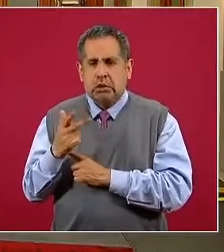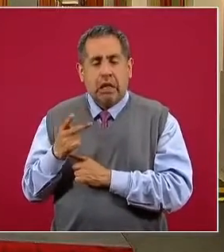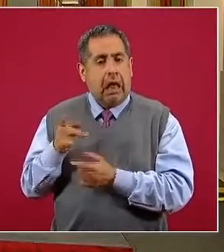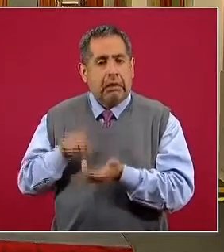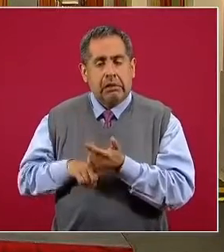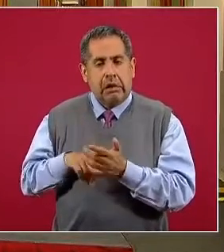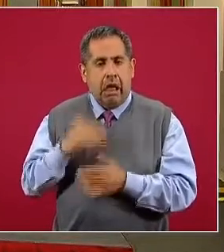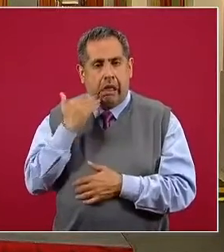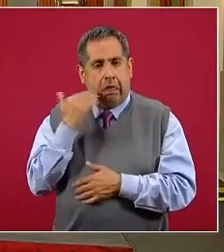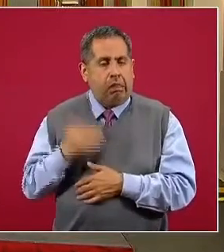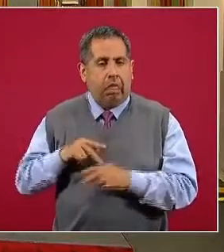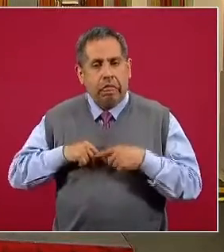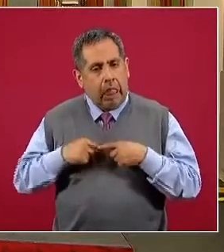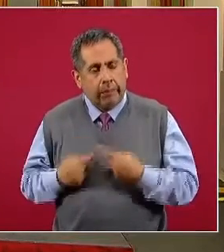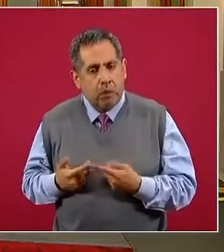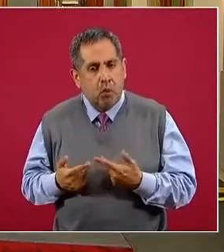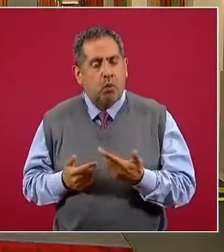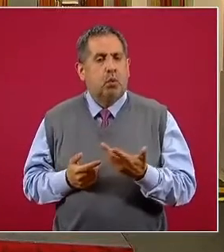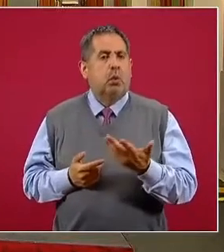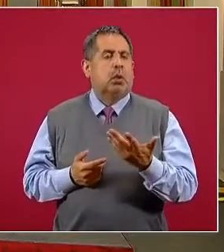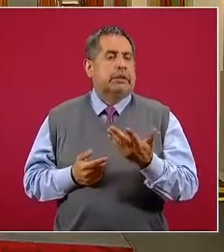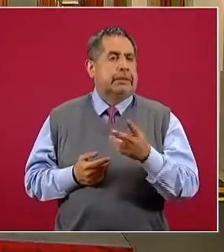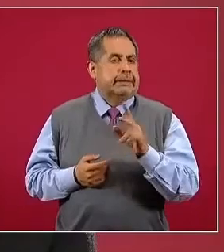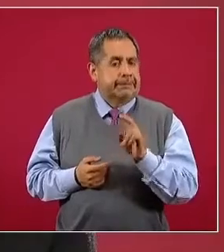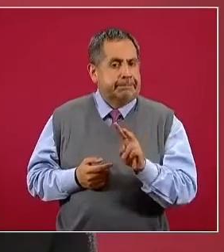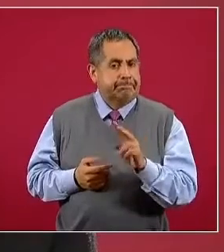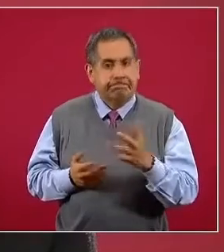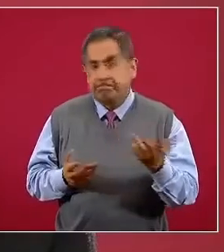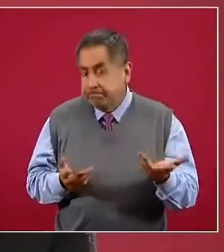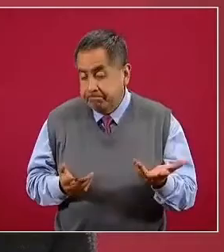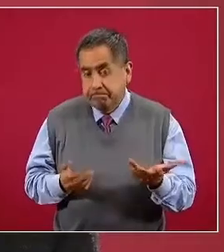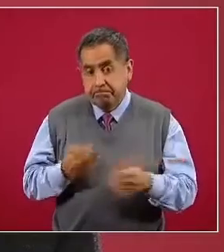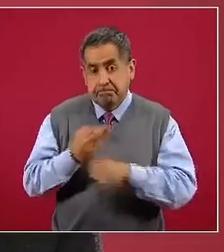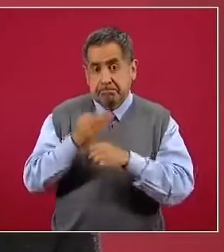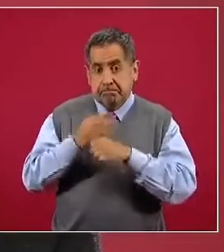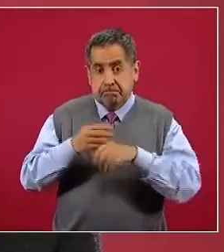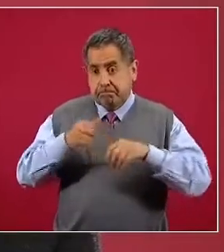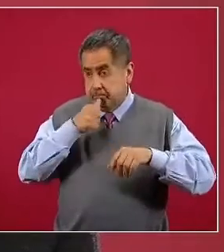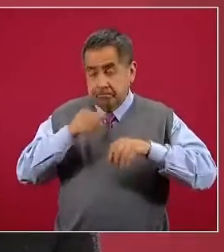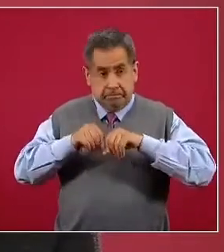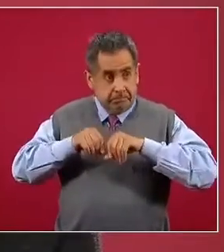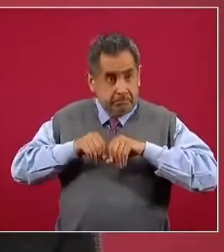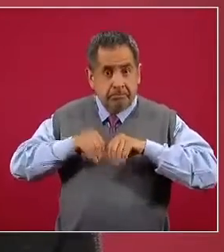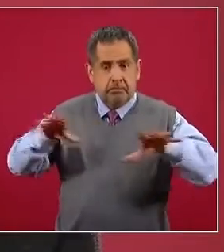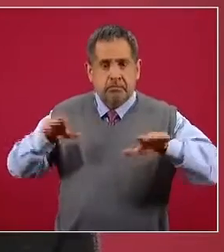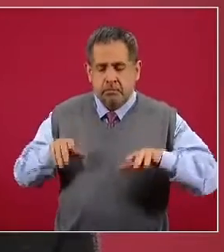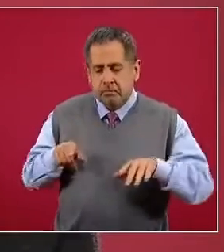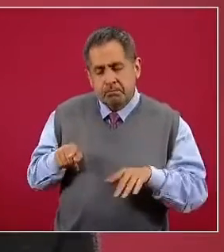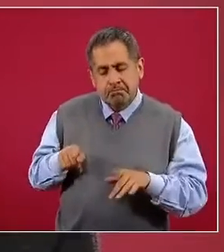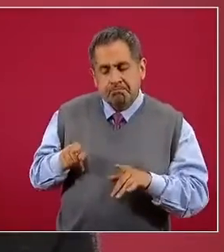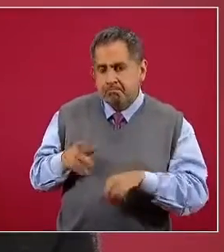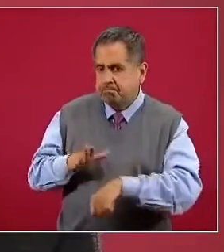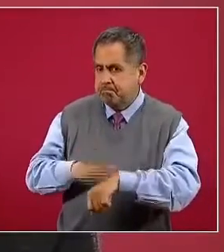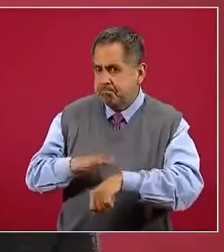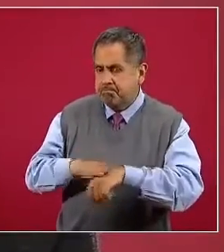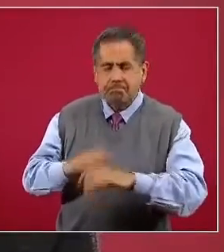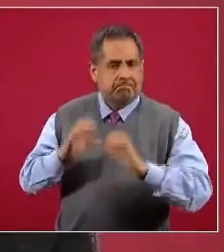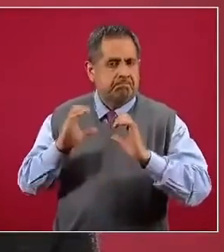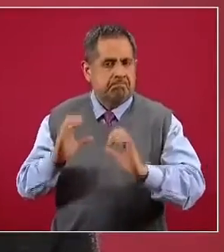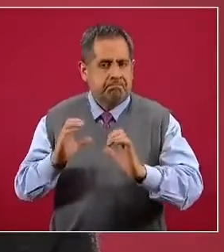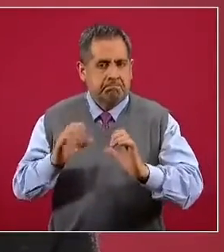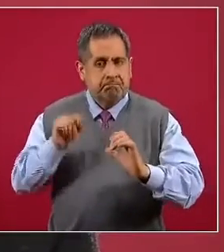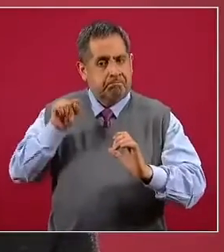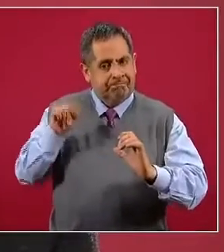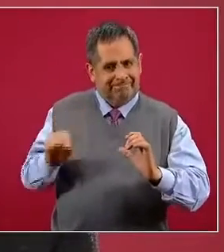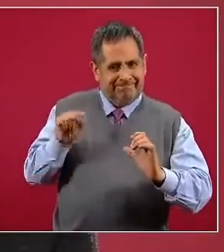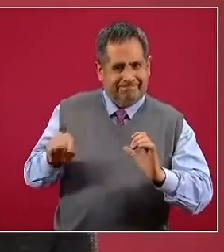Entonces, la carta, que se llama una lección de cautela, el uso de